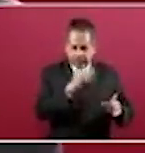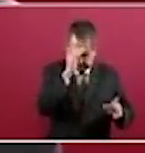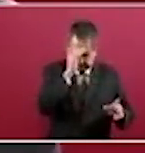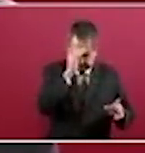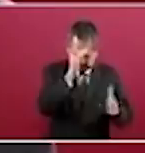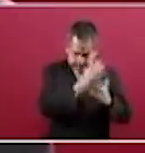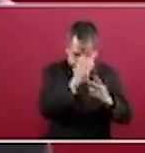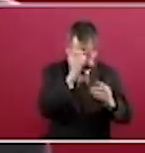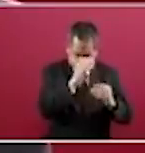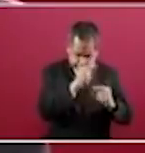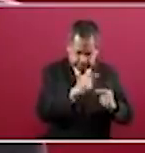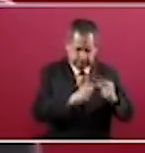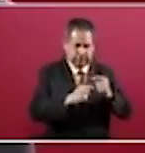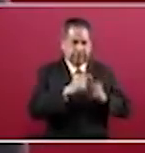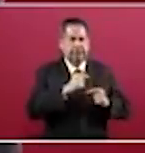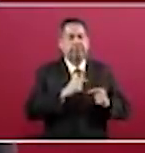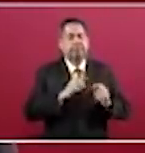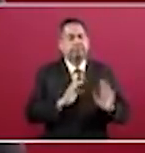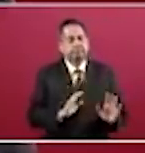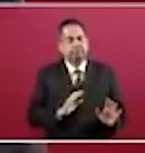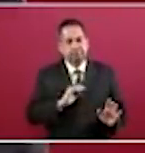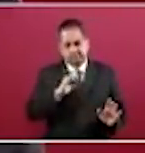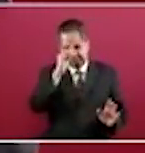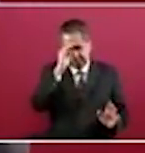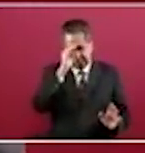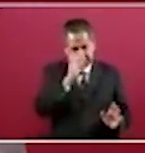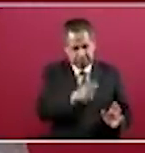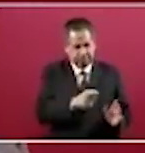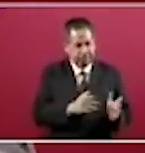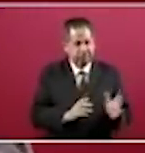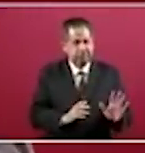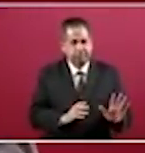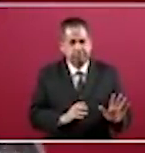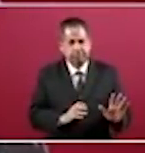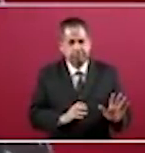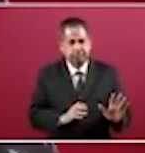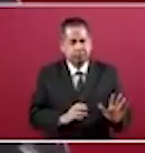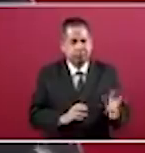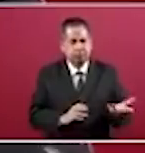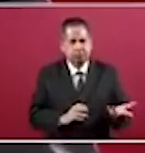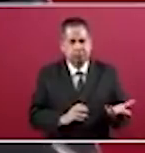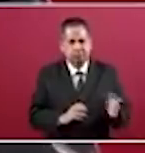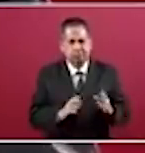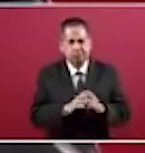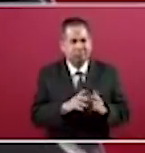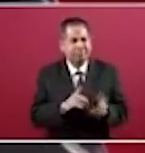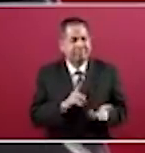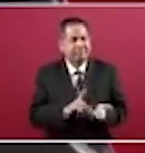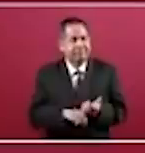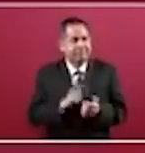recapaciten y piensen de que es un don muy